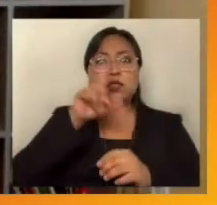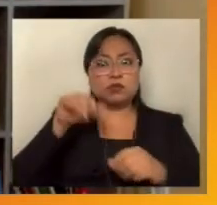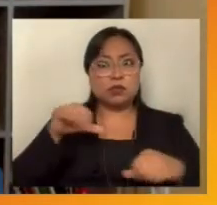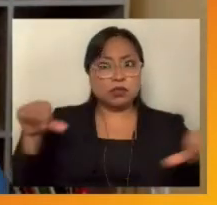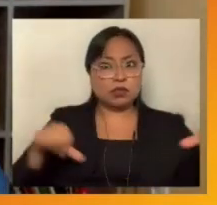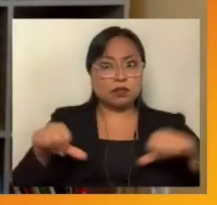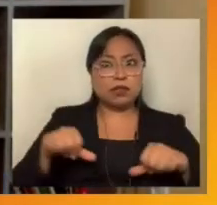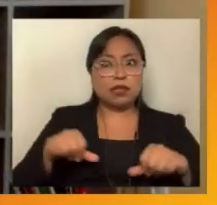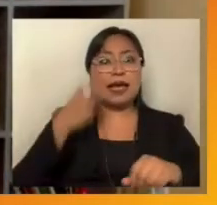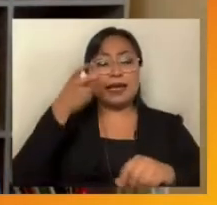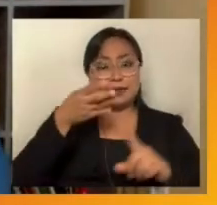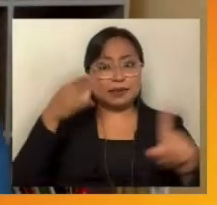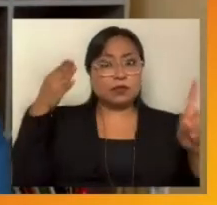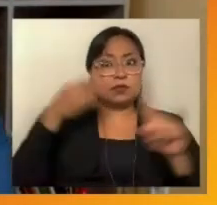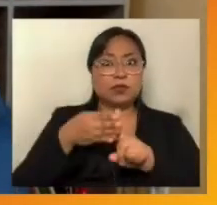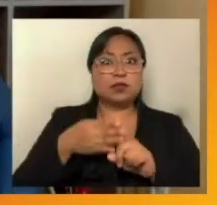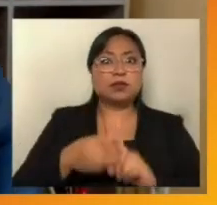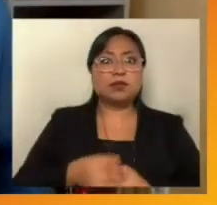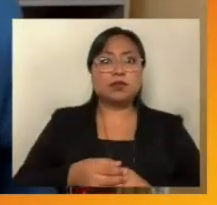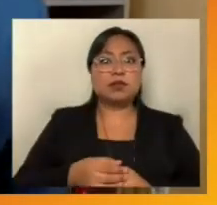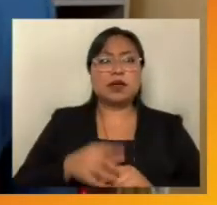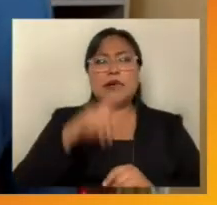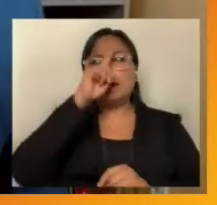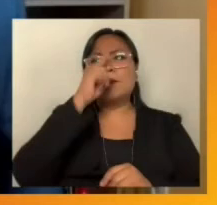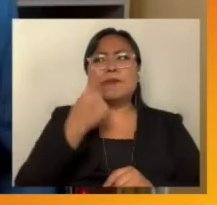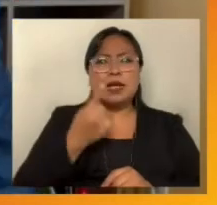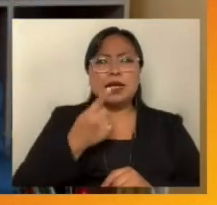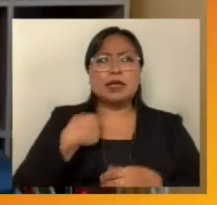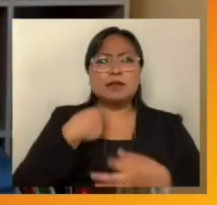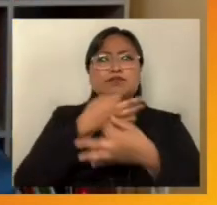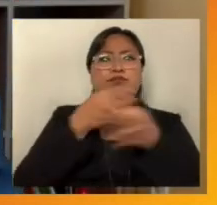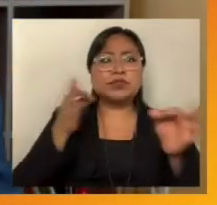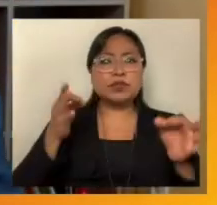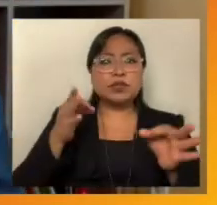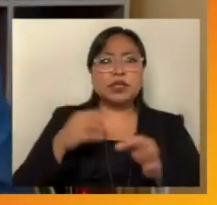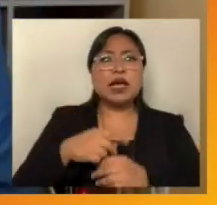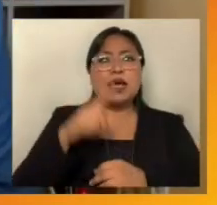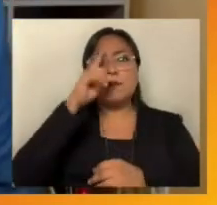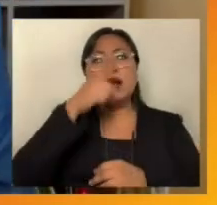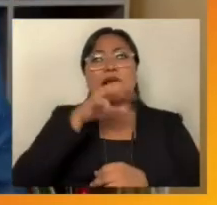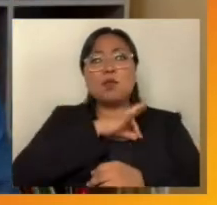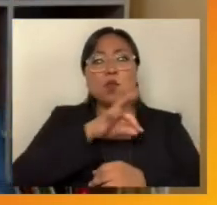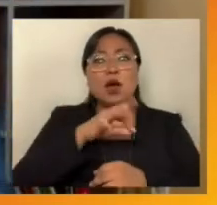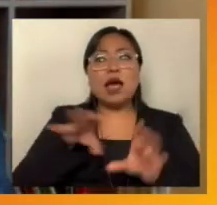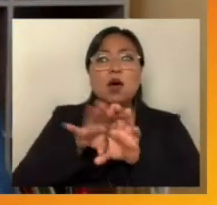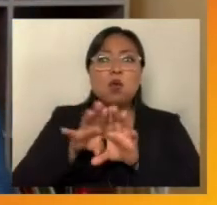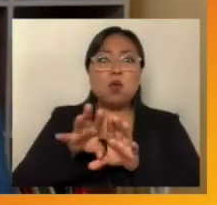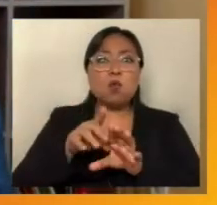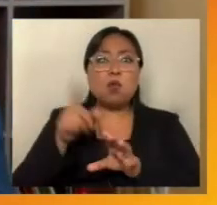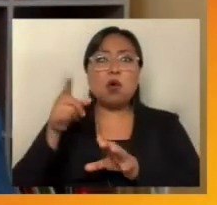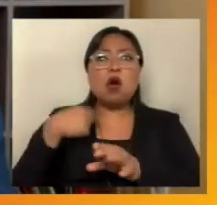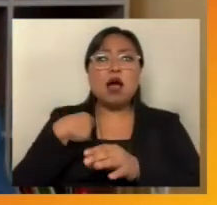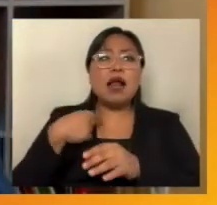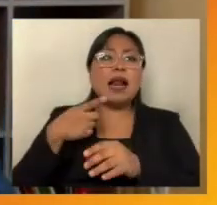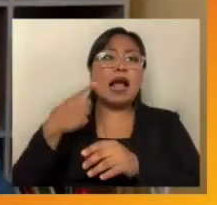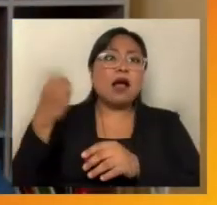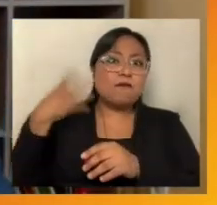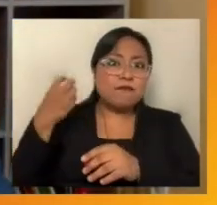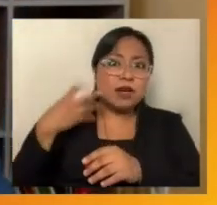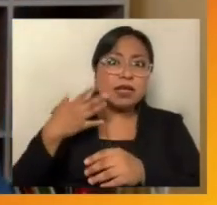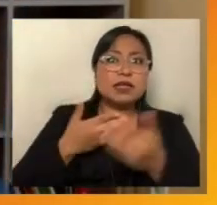clave. ¿Para qué estoy publicando? ¿Para recaudar fondos? ¿Para que me patrocinen un evento? ¿Para